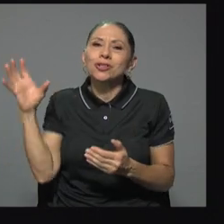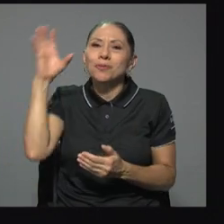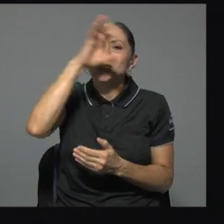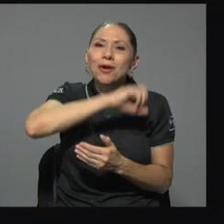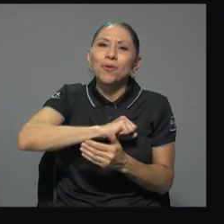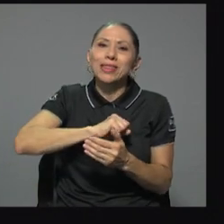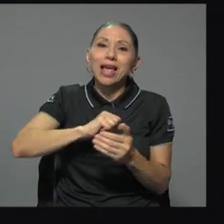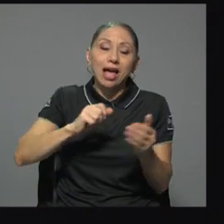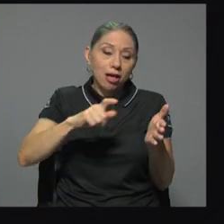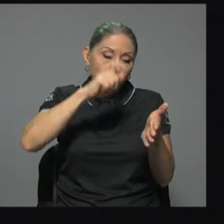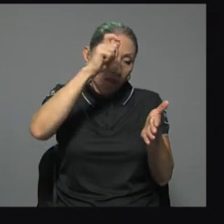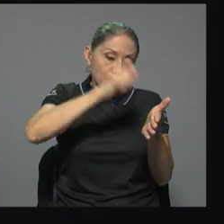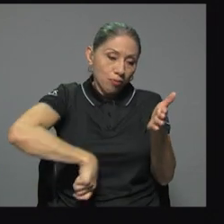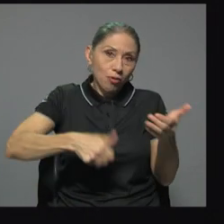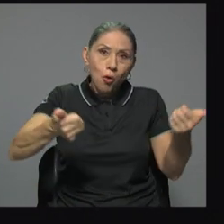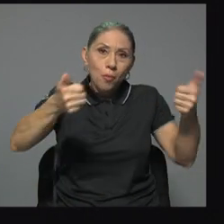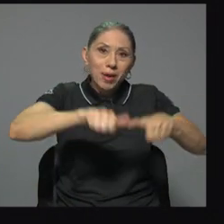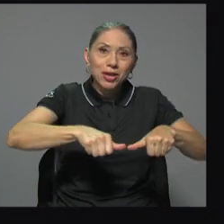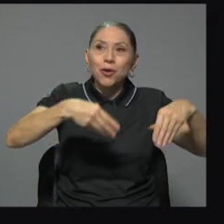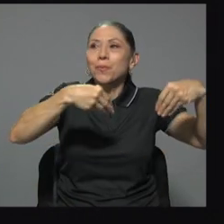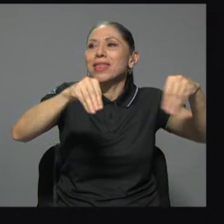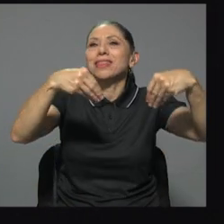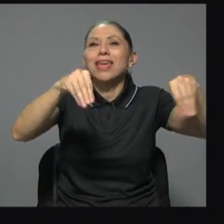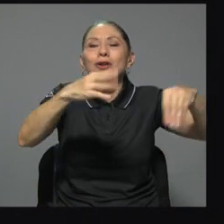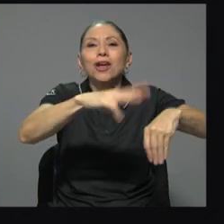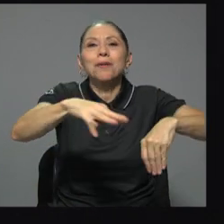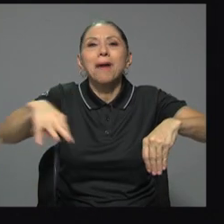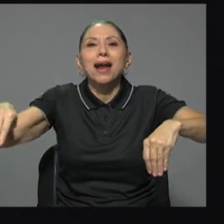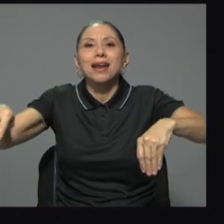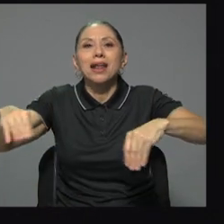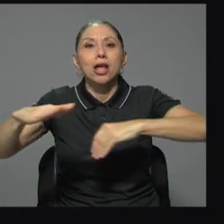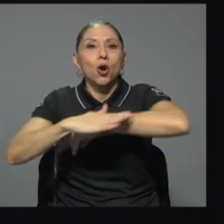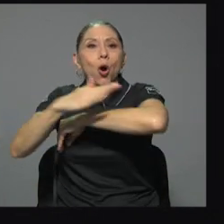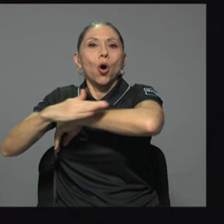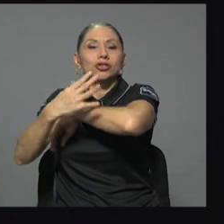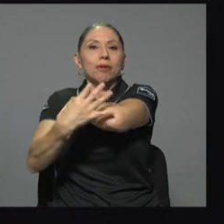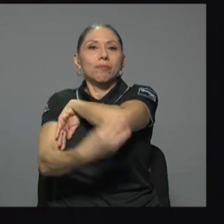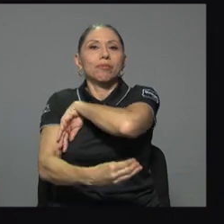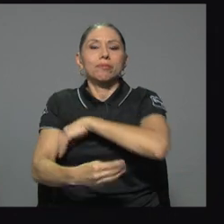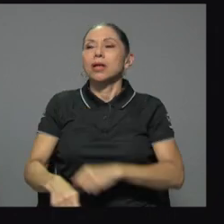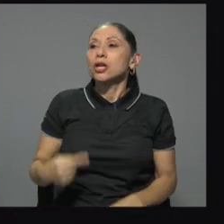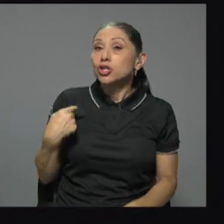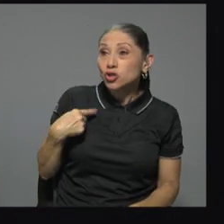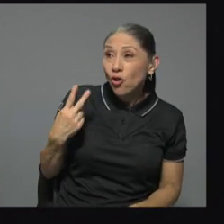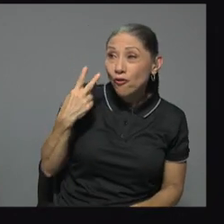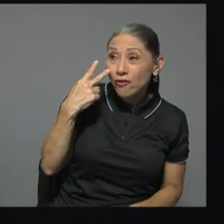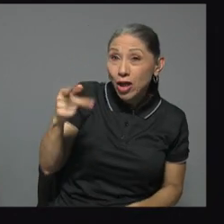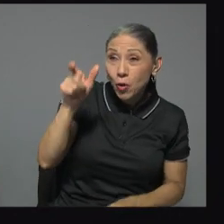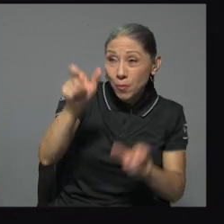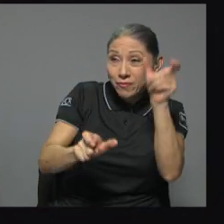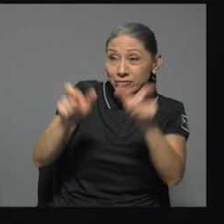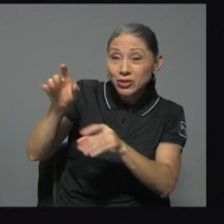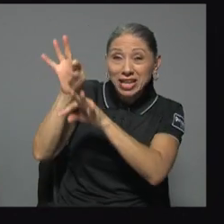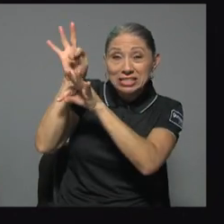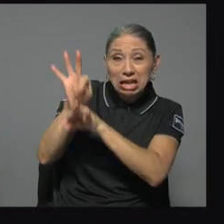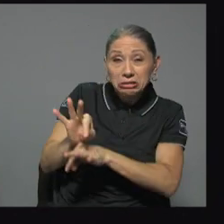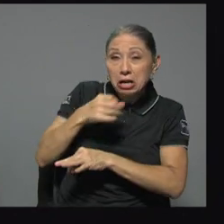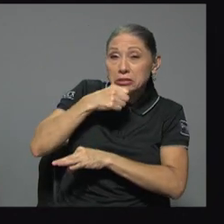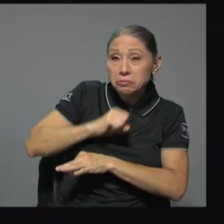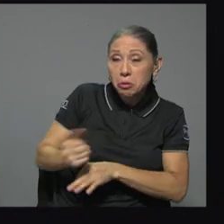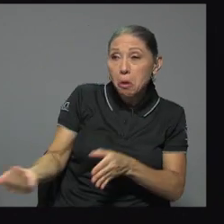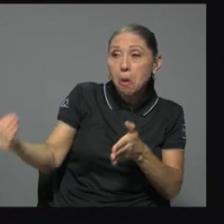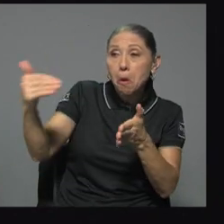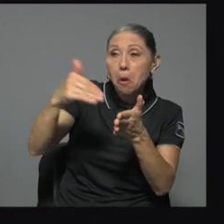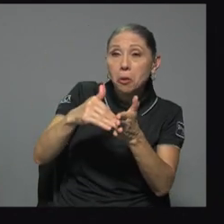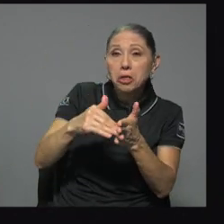y empobrecieron a toda la costa veo un resurgimiento de figuras tradicionales un tanto añejas que creo que no